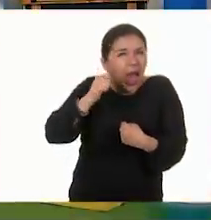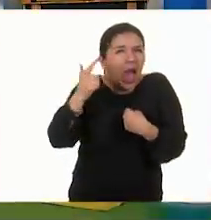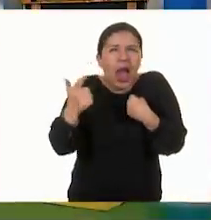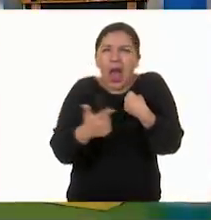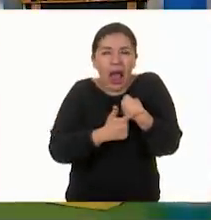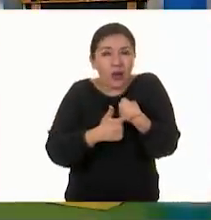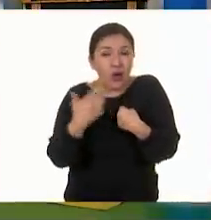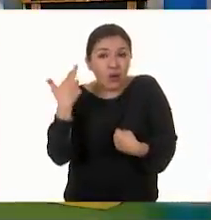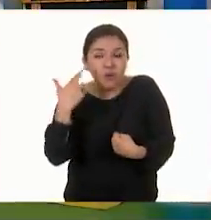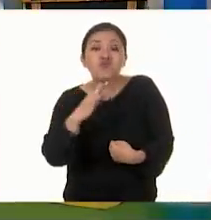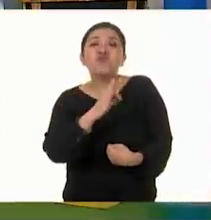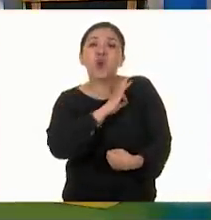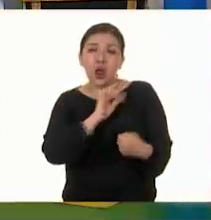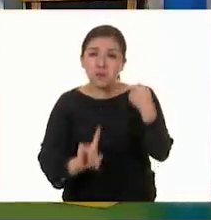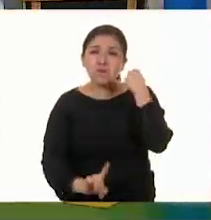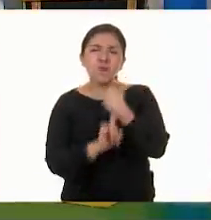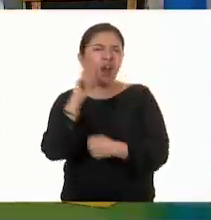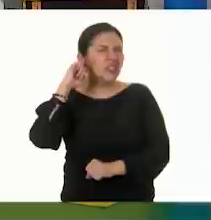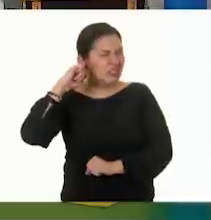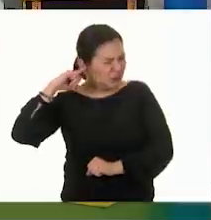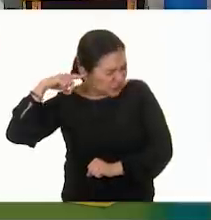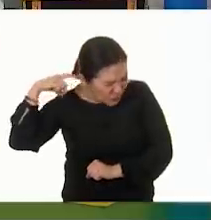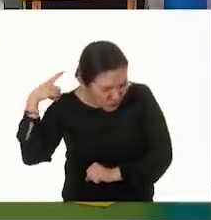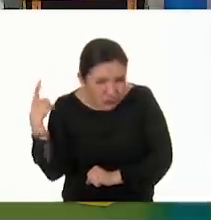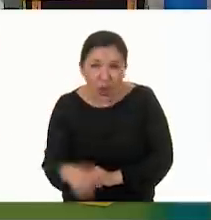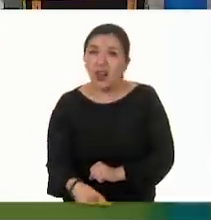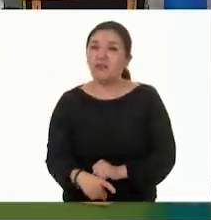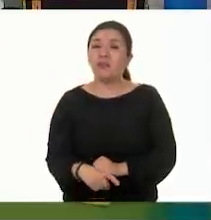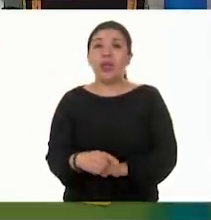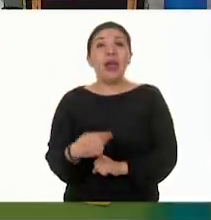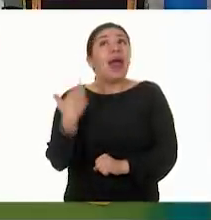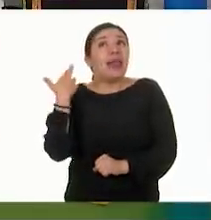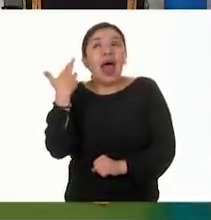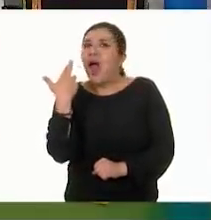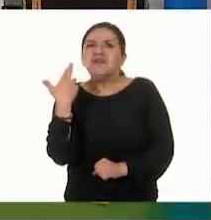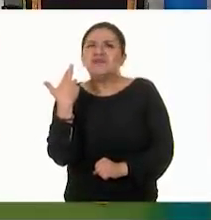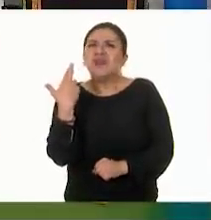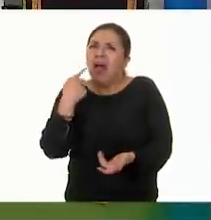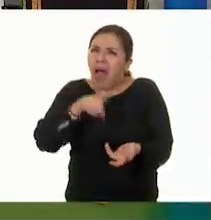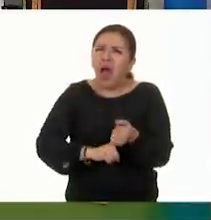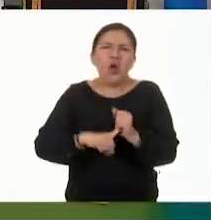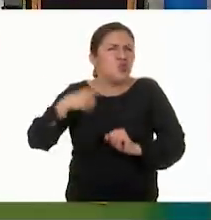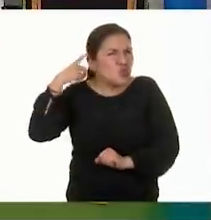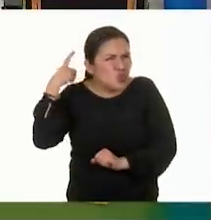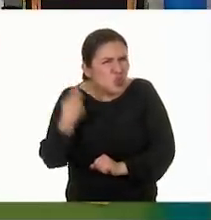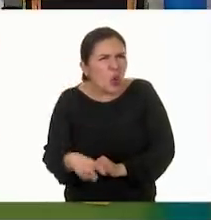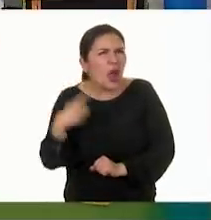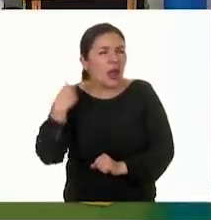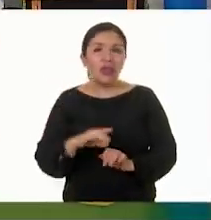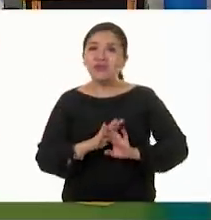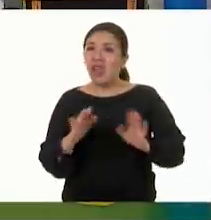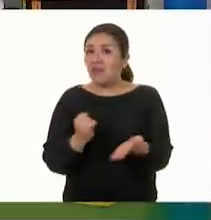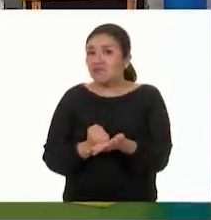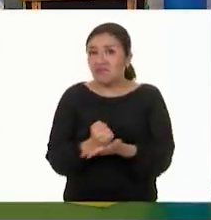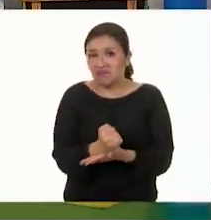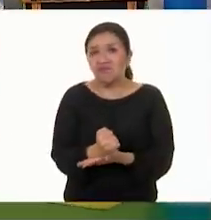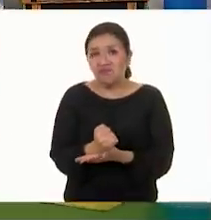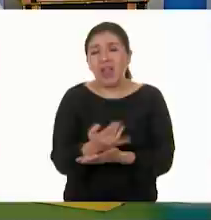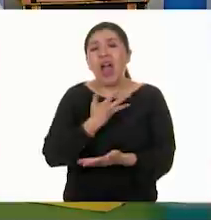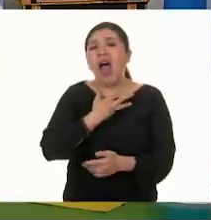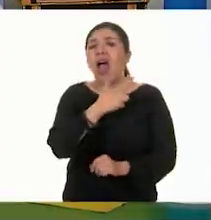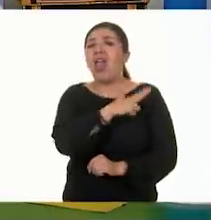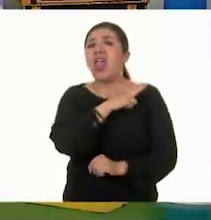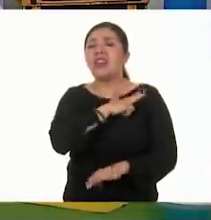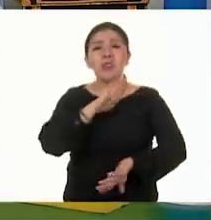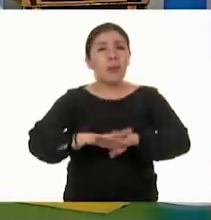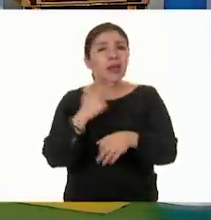sonido, provoca dolor. Ya no es algo que escuches realmente, sino algo que te va a doler, porque está causando una herida